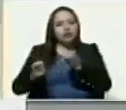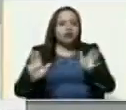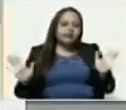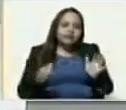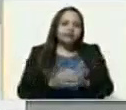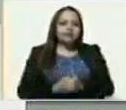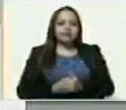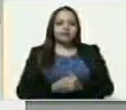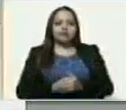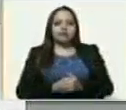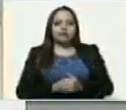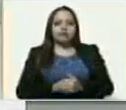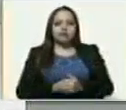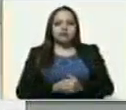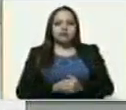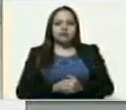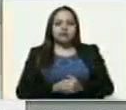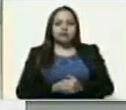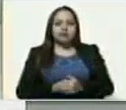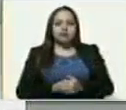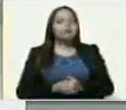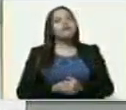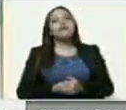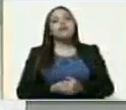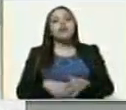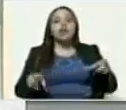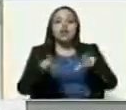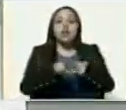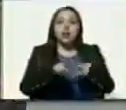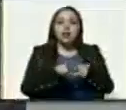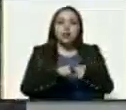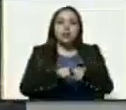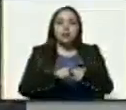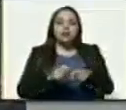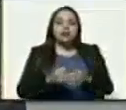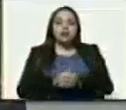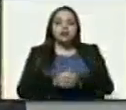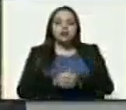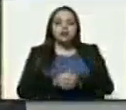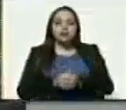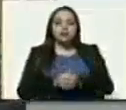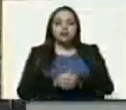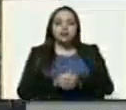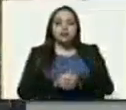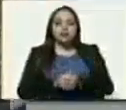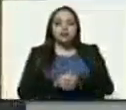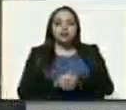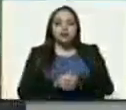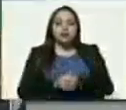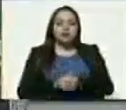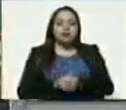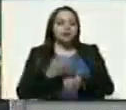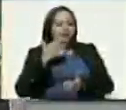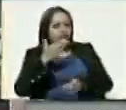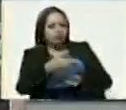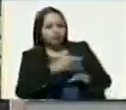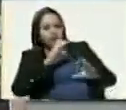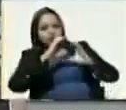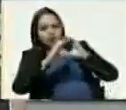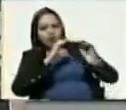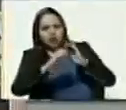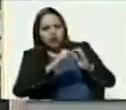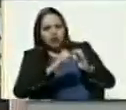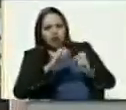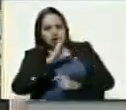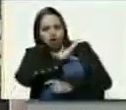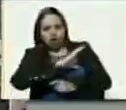Eso como a veces se presenta con las cadenas blockchain. Sí, ahora, en el caso de... nosotros leíamos un comunicado por allí de Consecomercio que decía